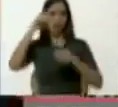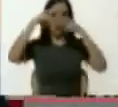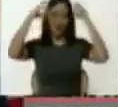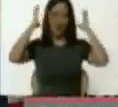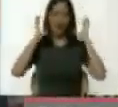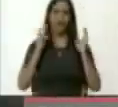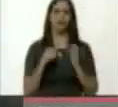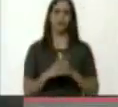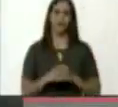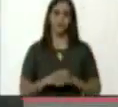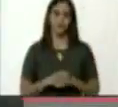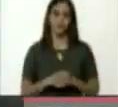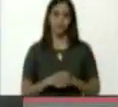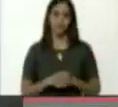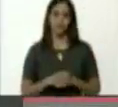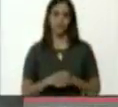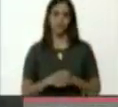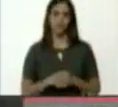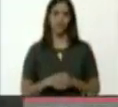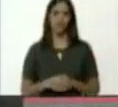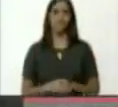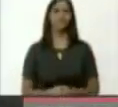Vamos al video.